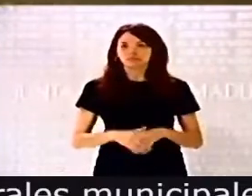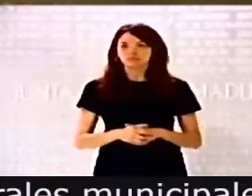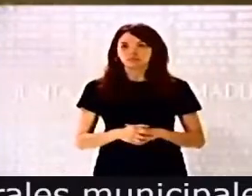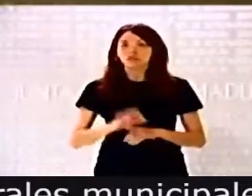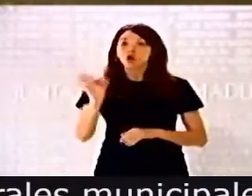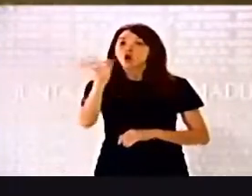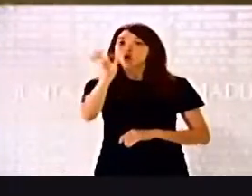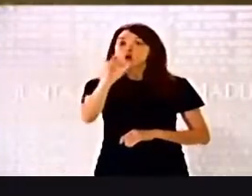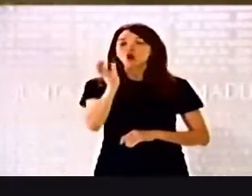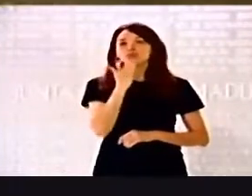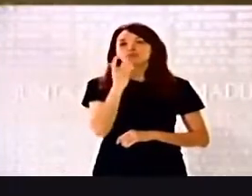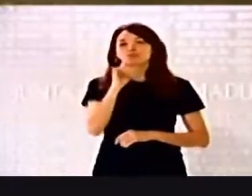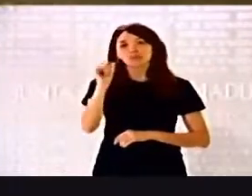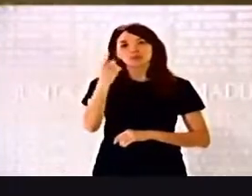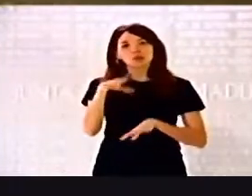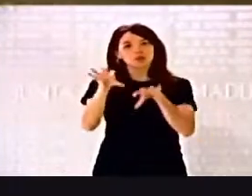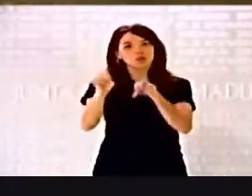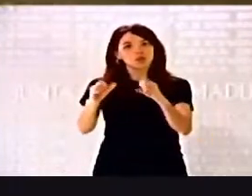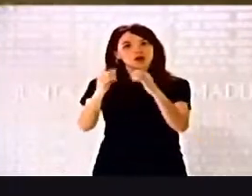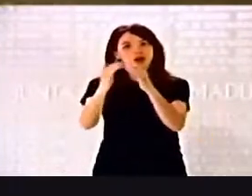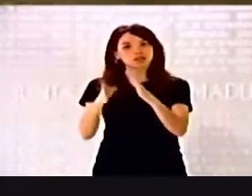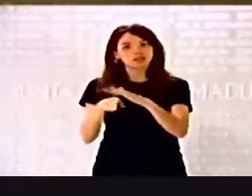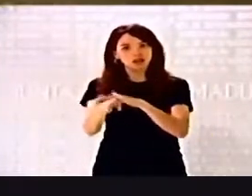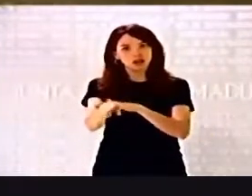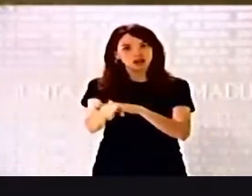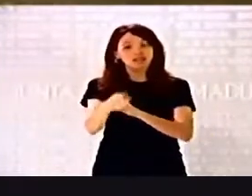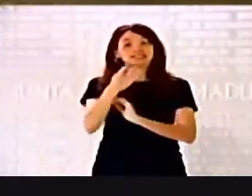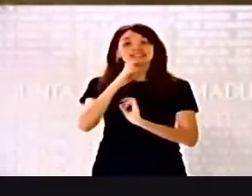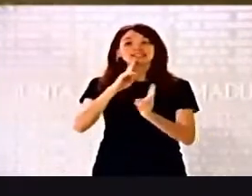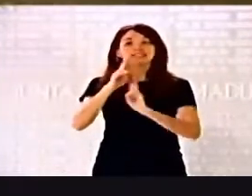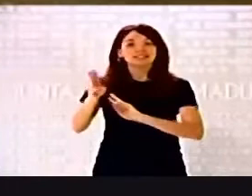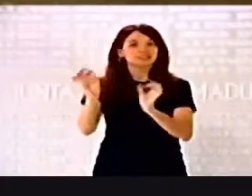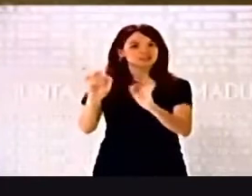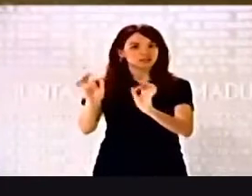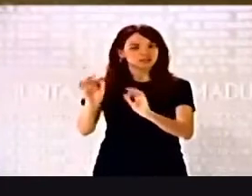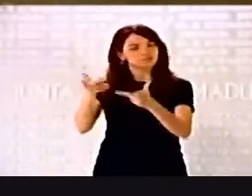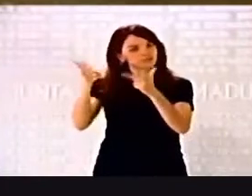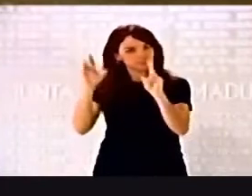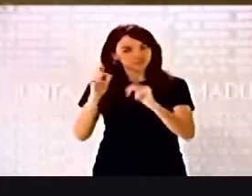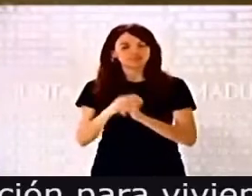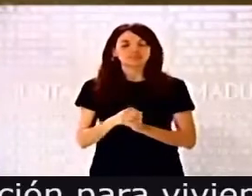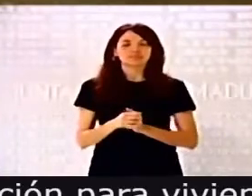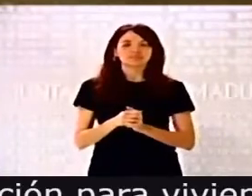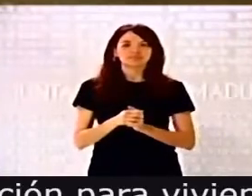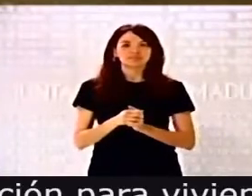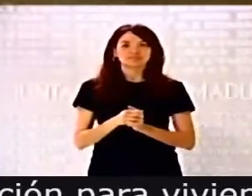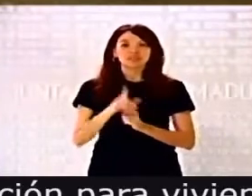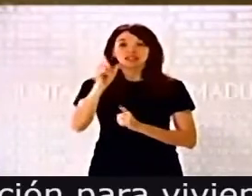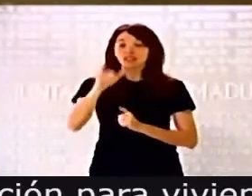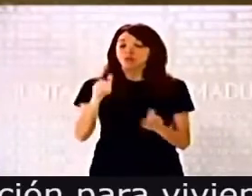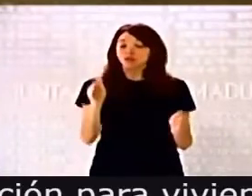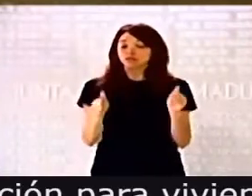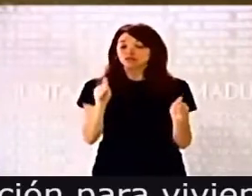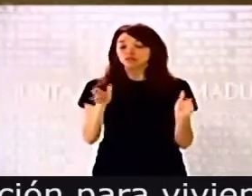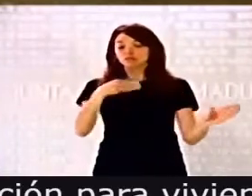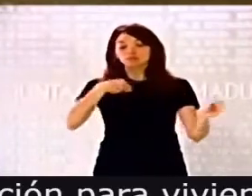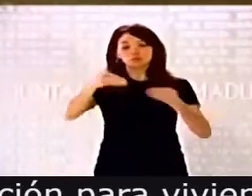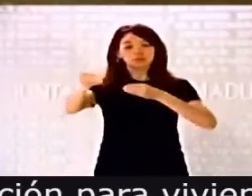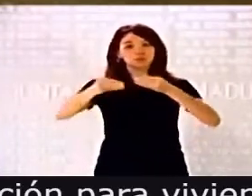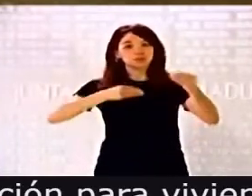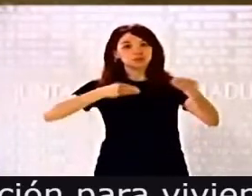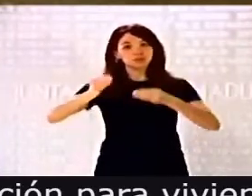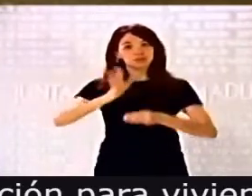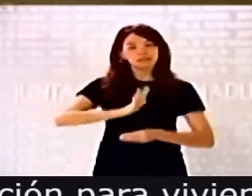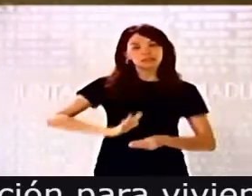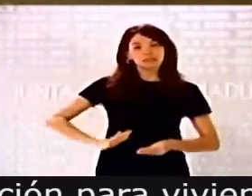de primera ocupación para vivienda, con silencio positivo. Se establece un régimen transitorio flexible para los municipios de